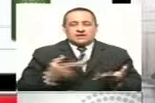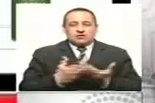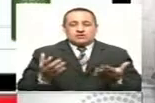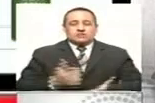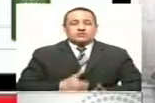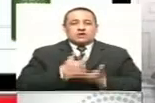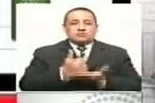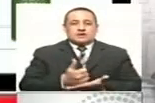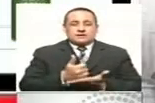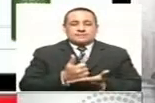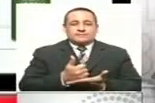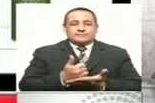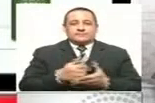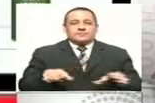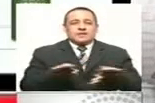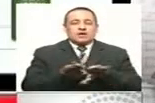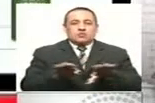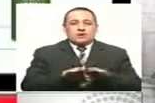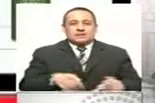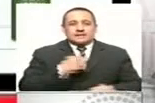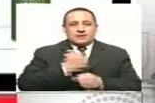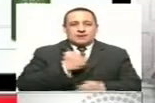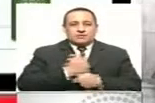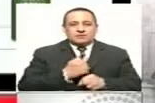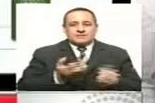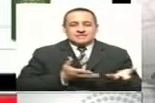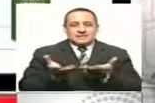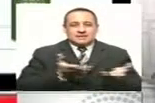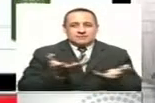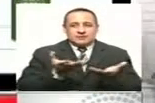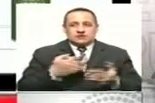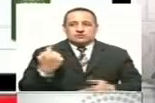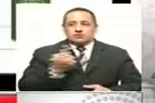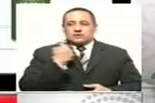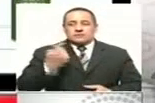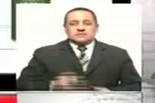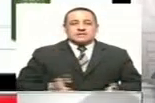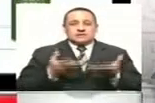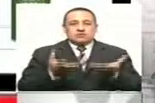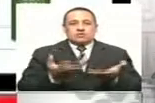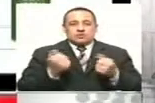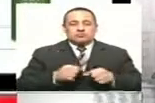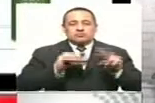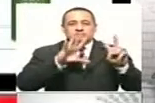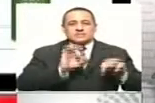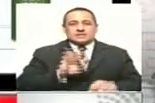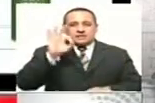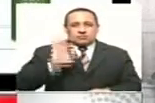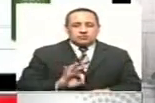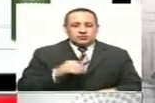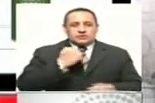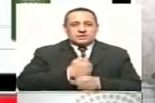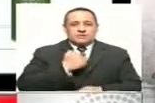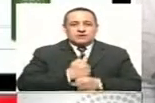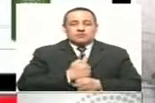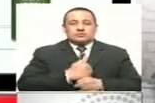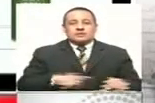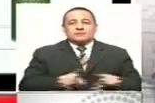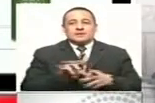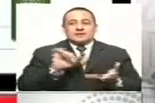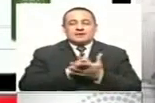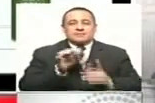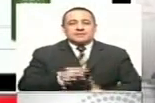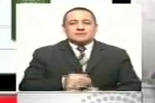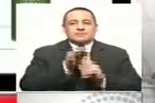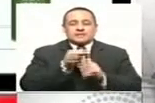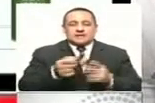señalado. Igual en la institución Servir, solamente se llegó a un 70% de ejecución, porque ahí